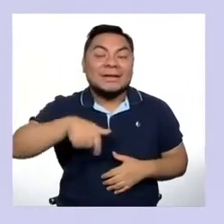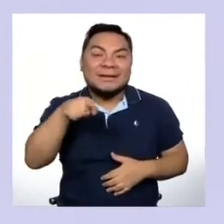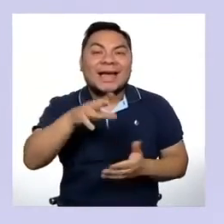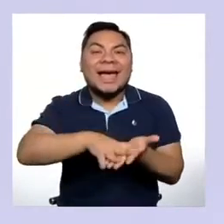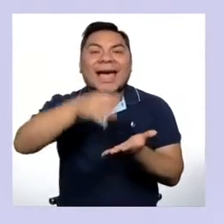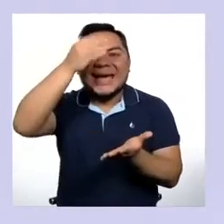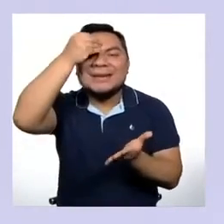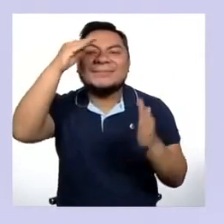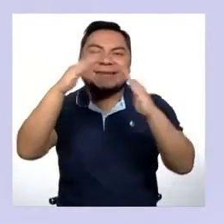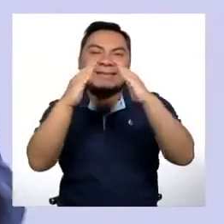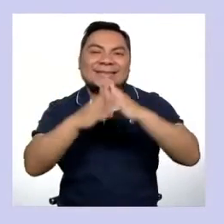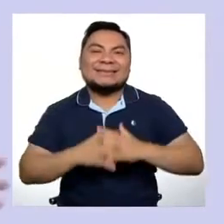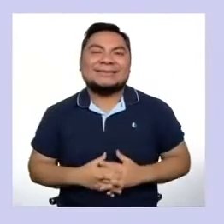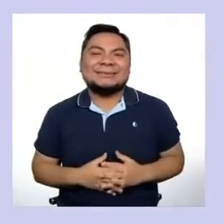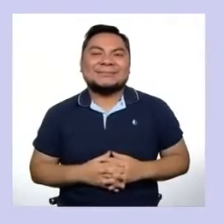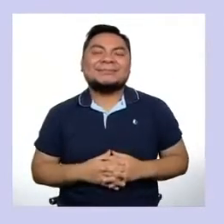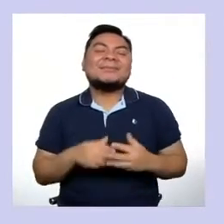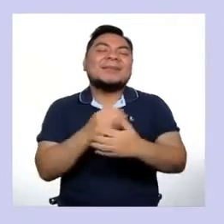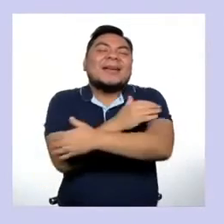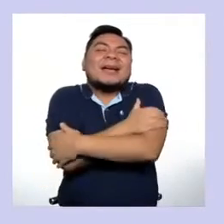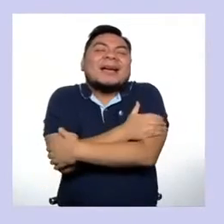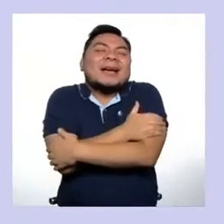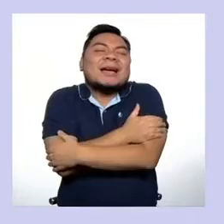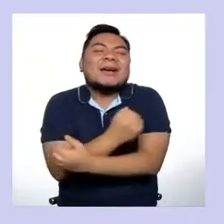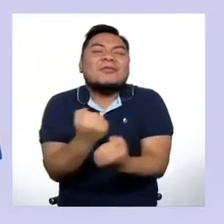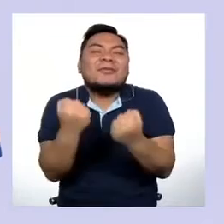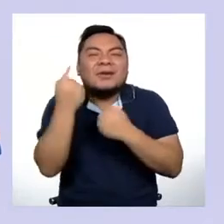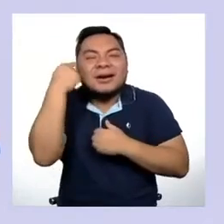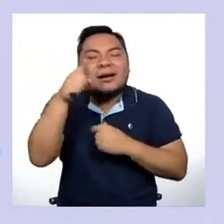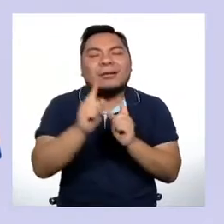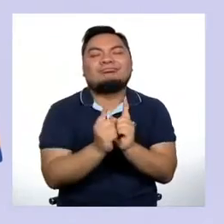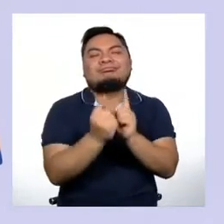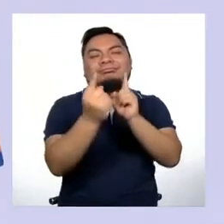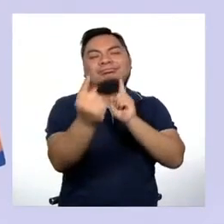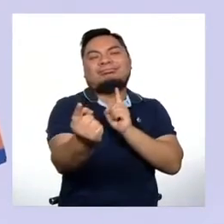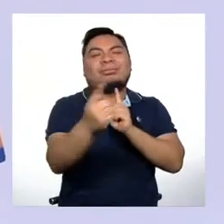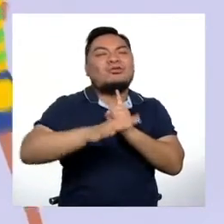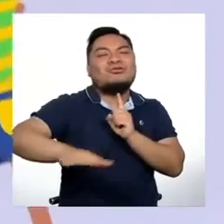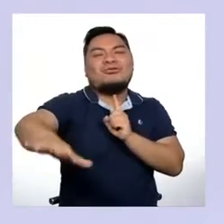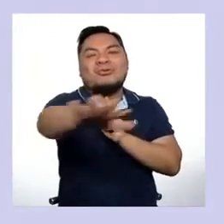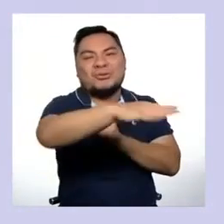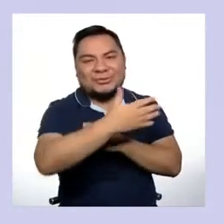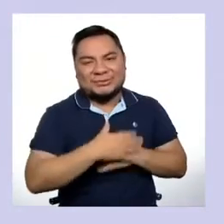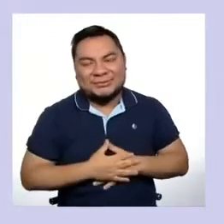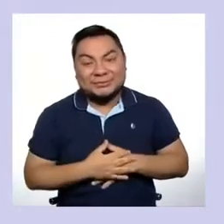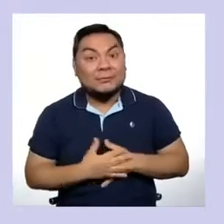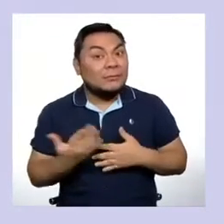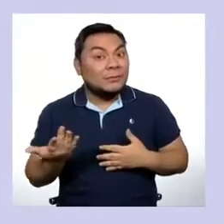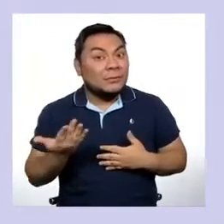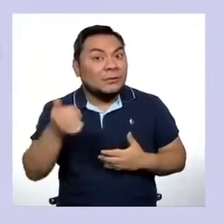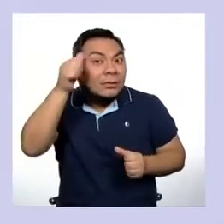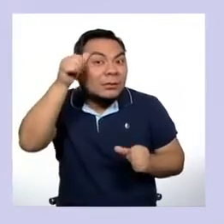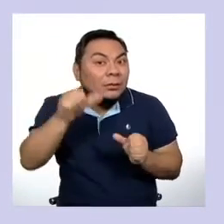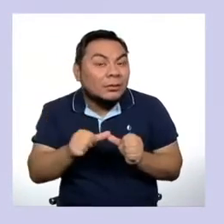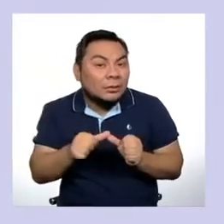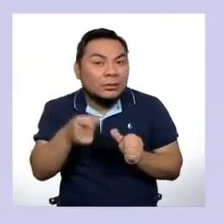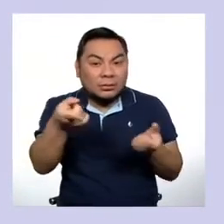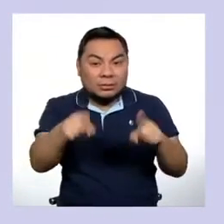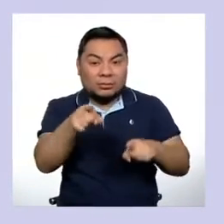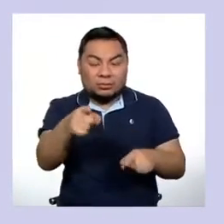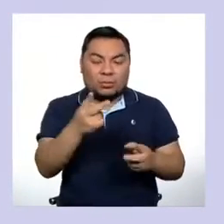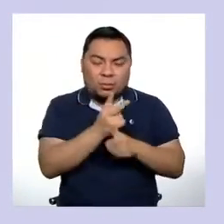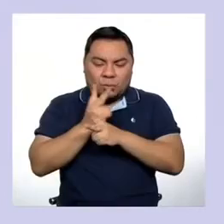en Aprendo en Casa. Abrazos de oso a la distancia para todos ustedes. Y recuerden que cuando